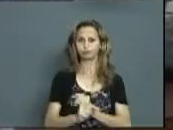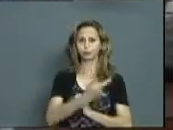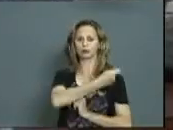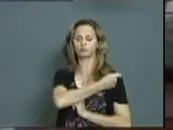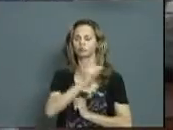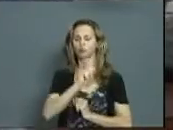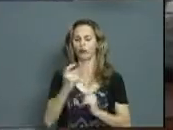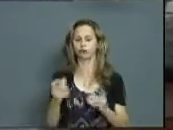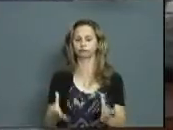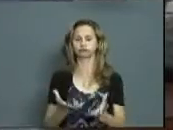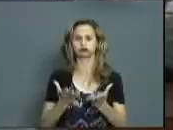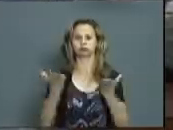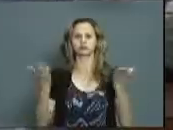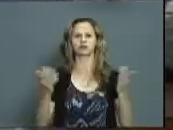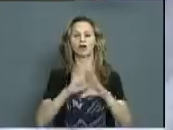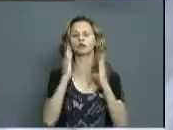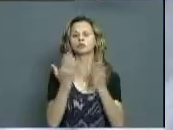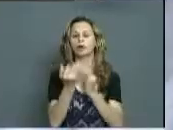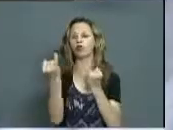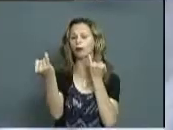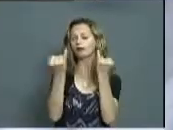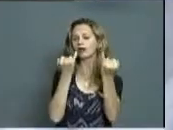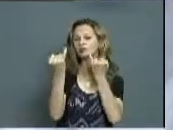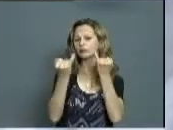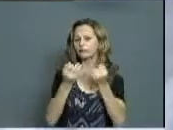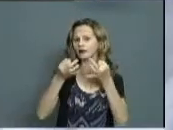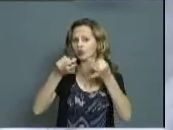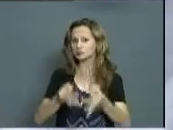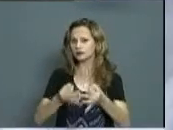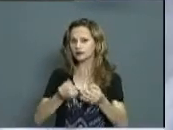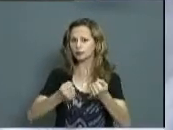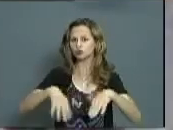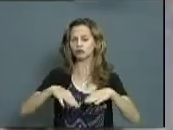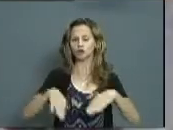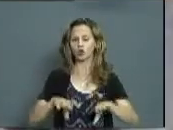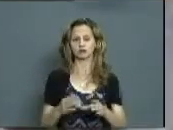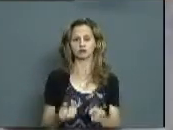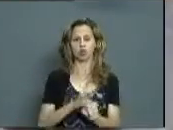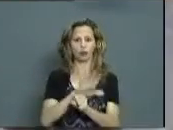los grupos comunitarios en la identificación oportuna de la COVID. Porque